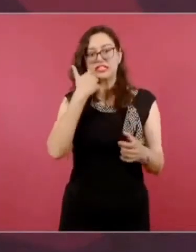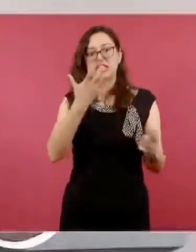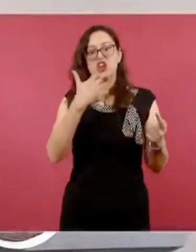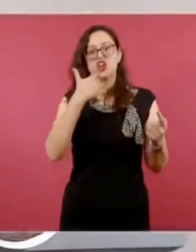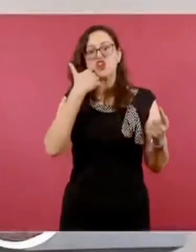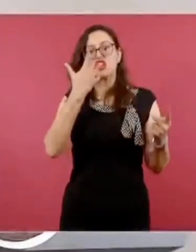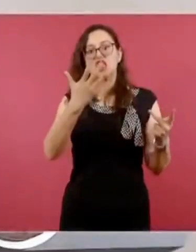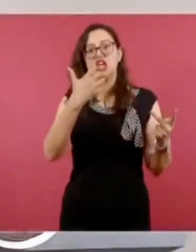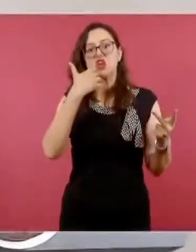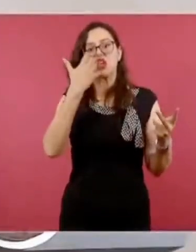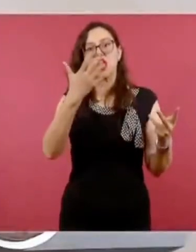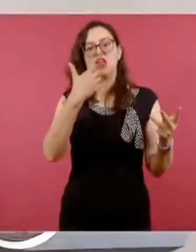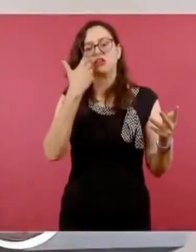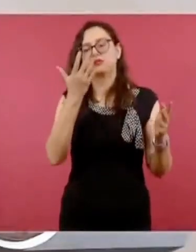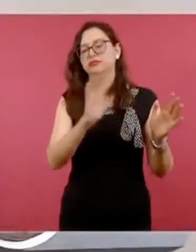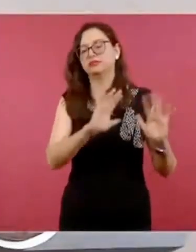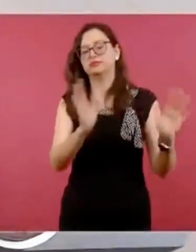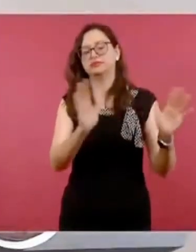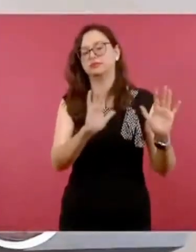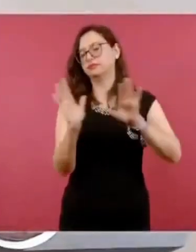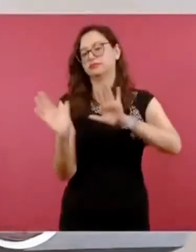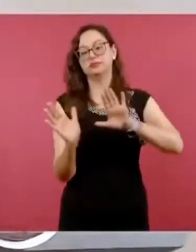por legítimas que sean.